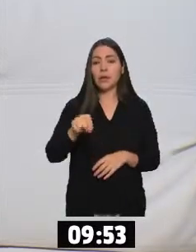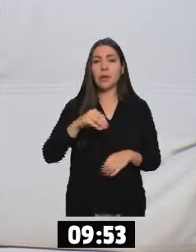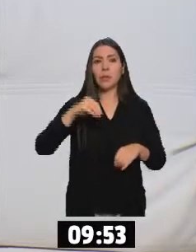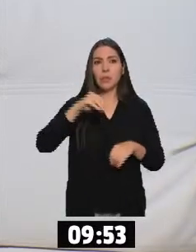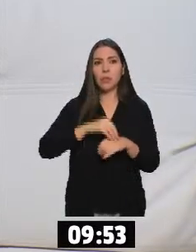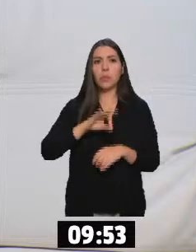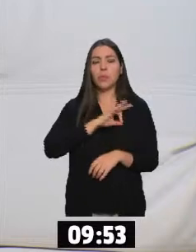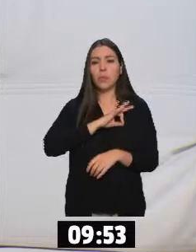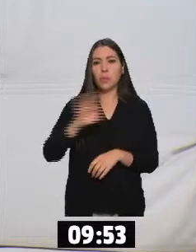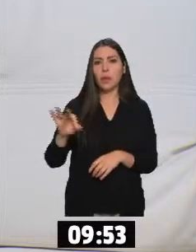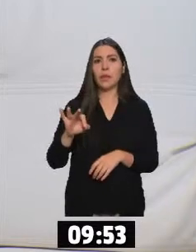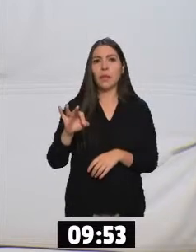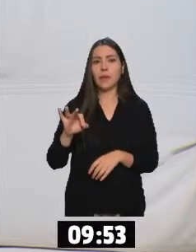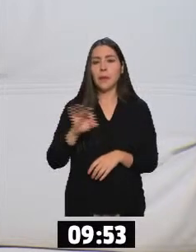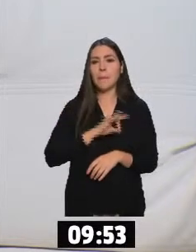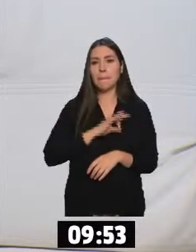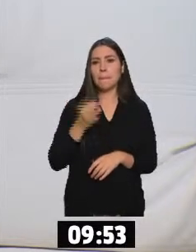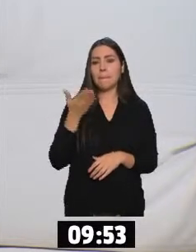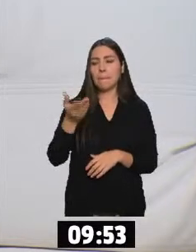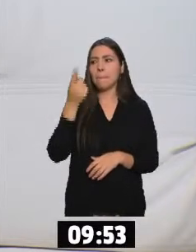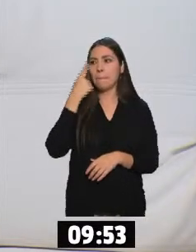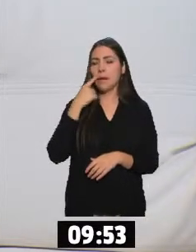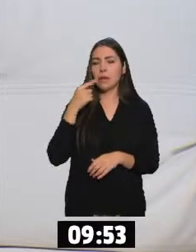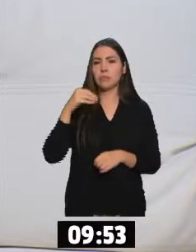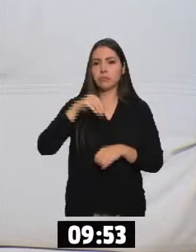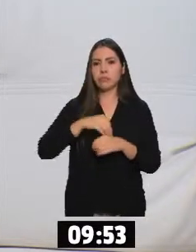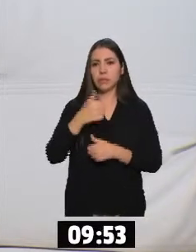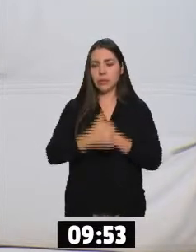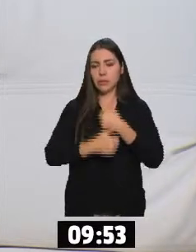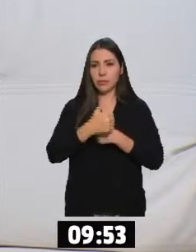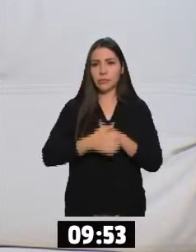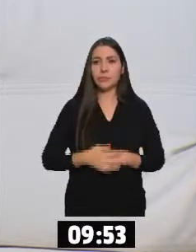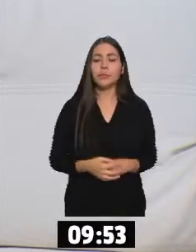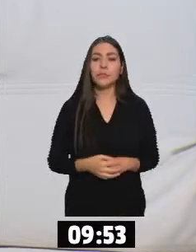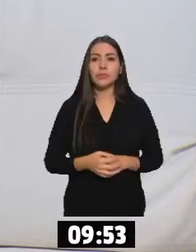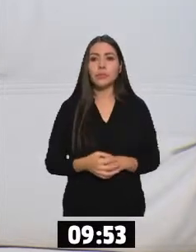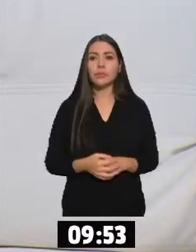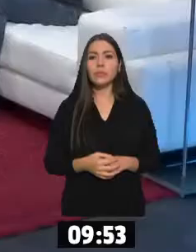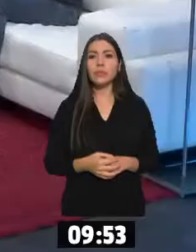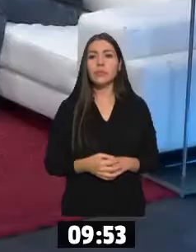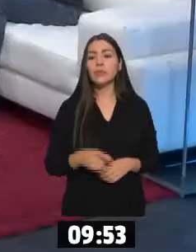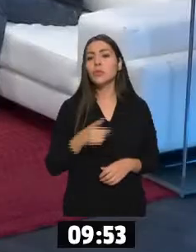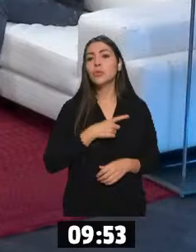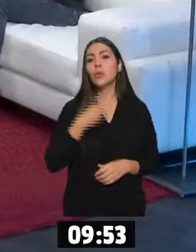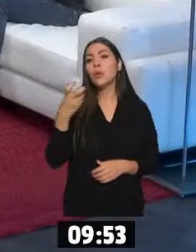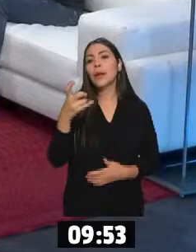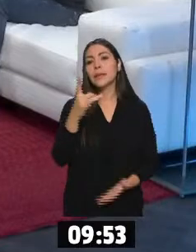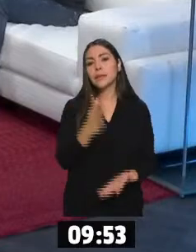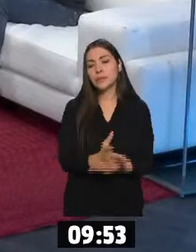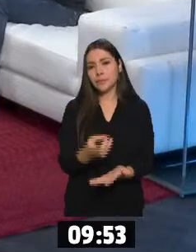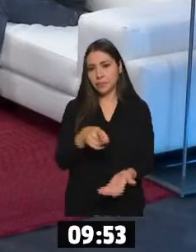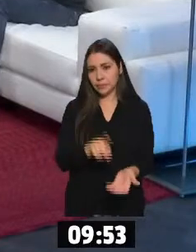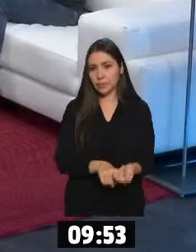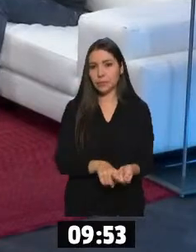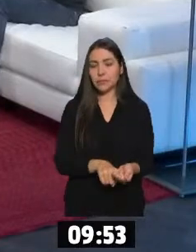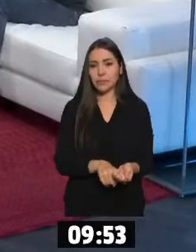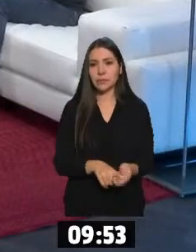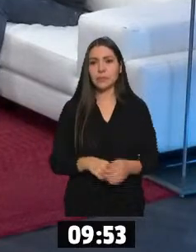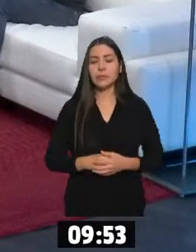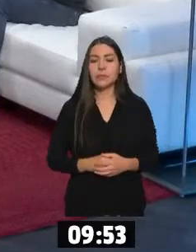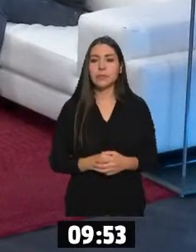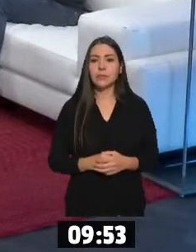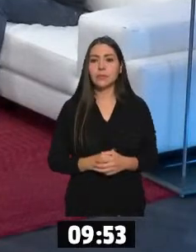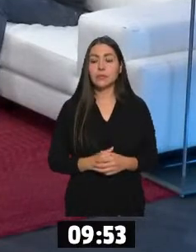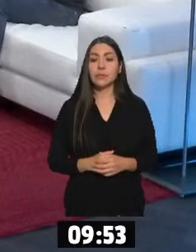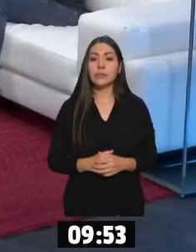establezcan y se permita su ejecución dentro de la competencia. Pero solo durante esa. Pero solo durante eso. Pues Entonces, por no. ejemplo, vienen así, cada